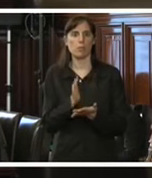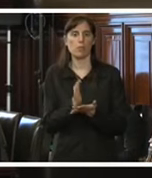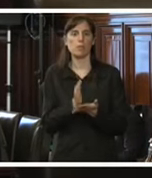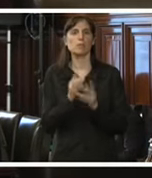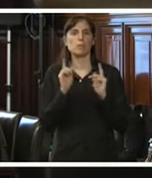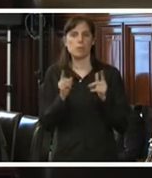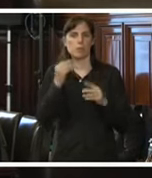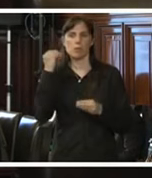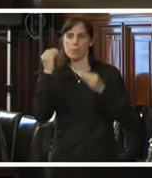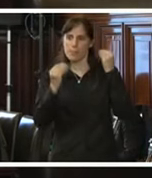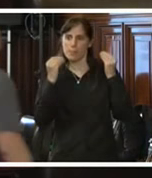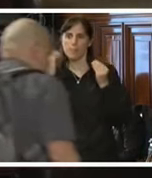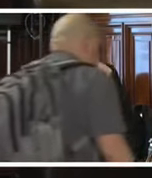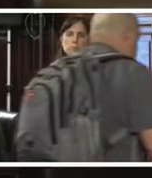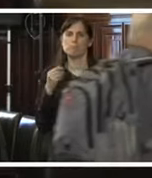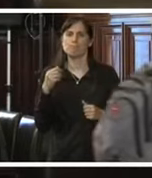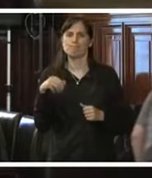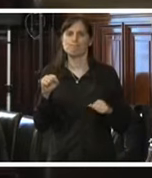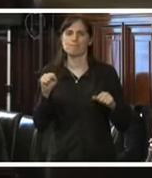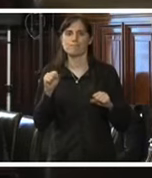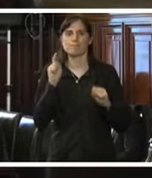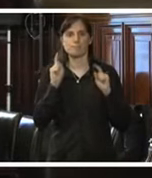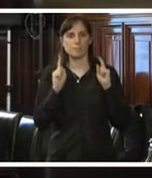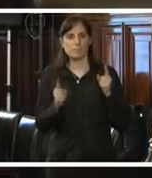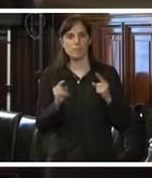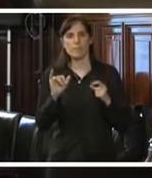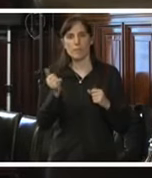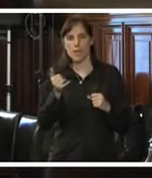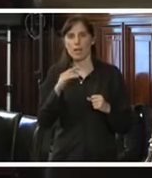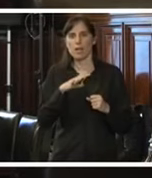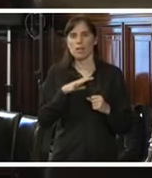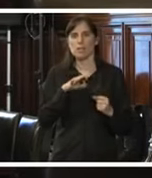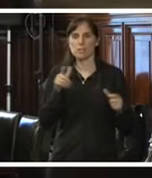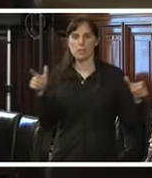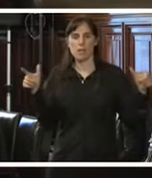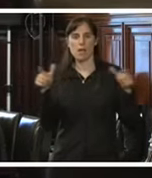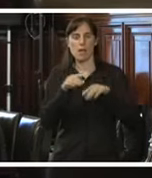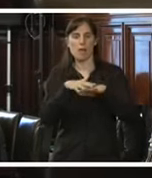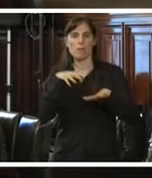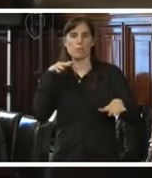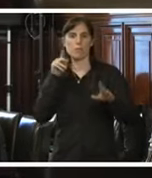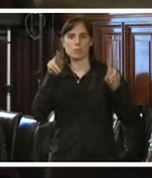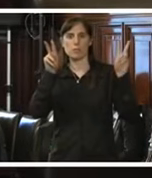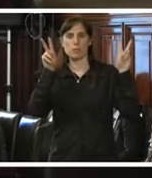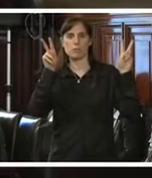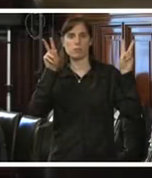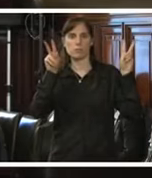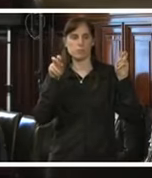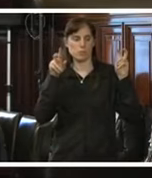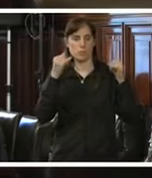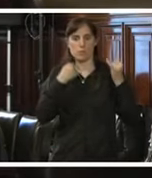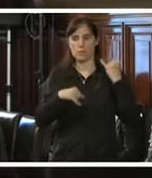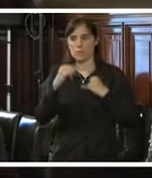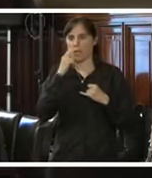de la CIDH desde hace unos años, como se puede atestiguar con las audiencias otorgadas en esta temática también y su informe del año